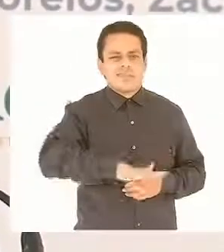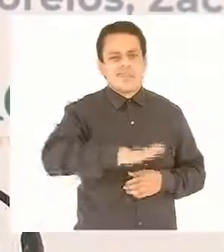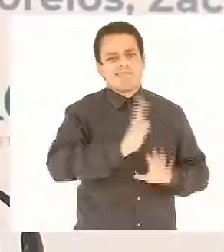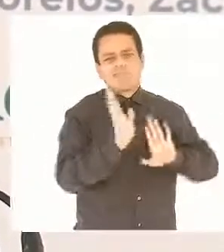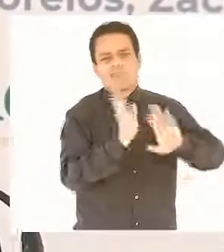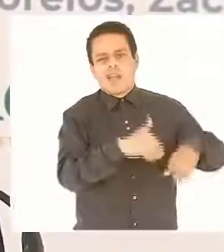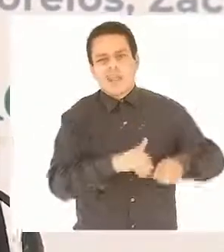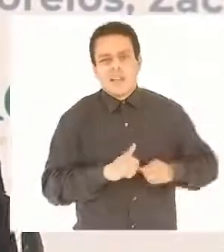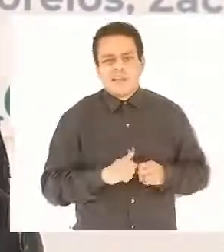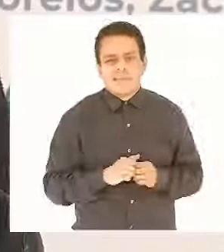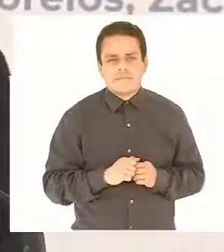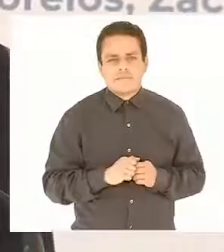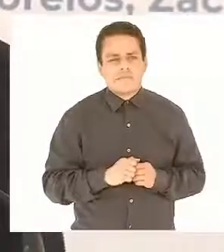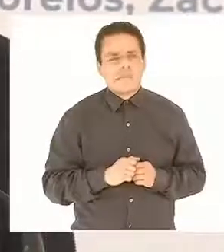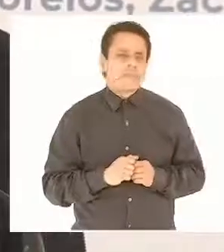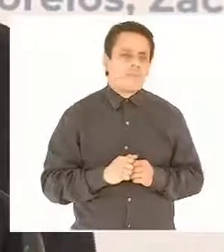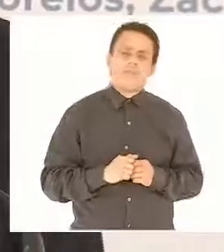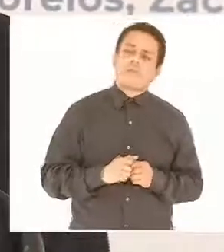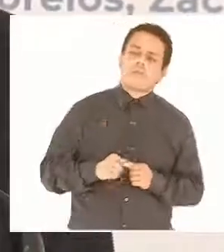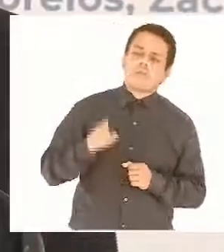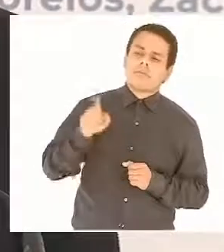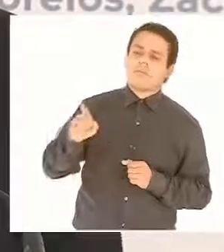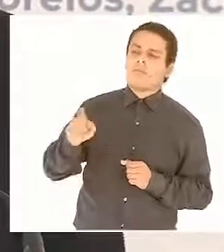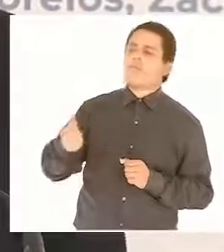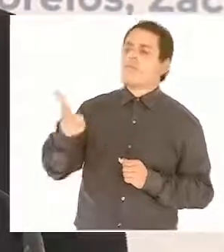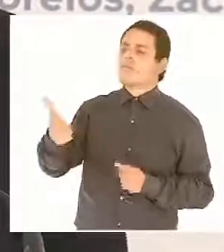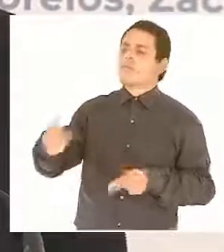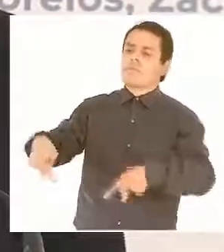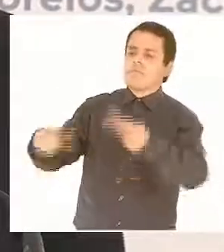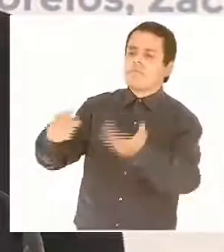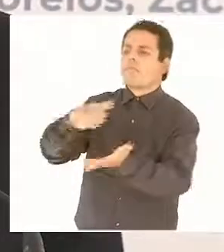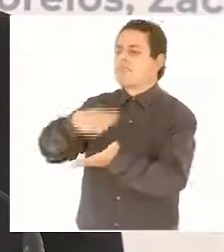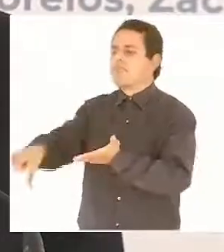y dejar todo al mercado.